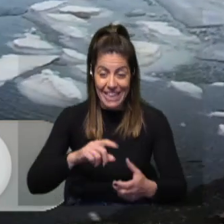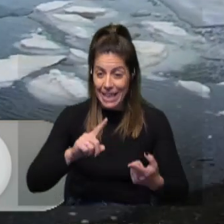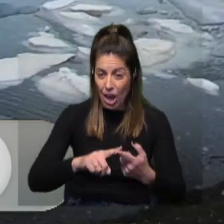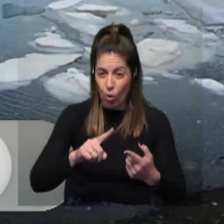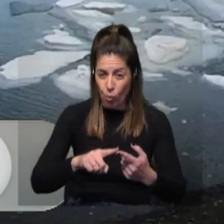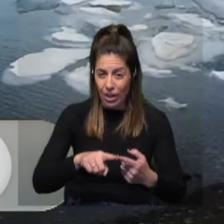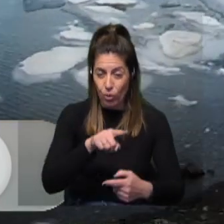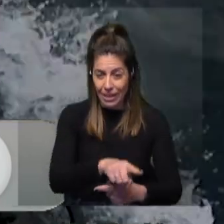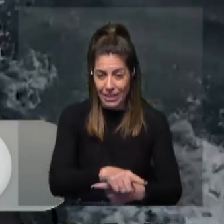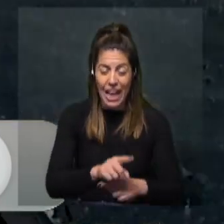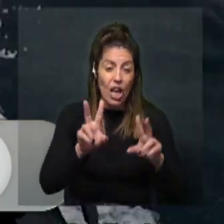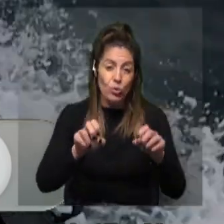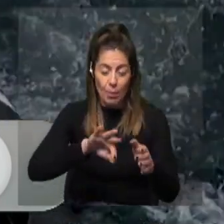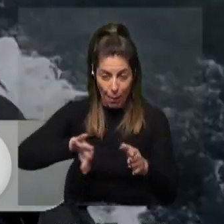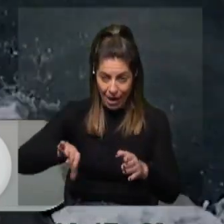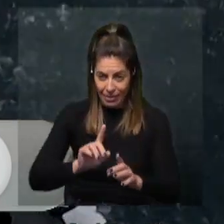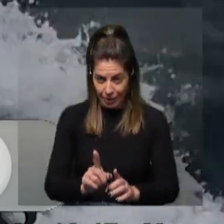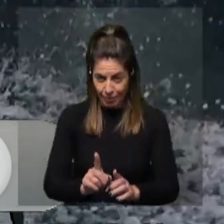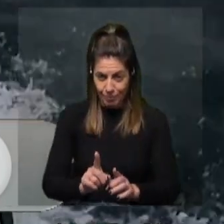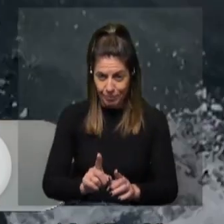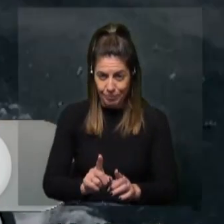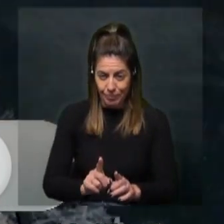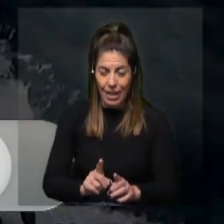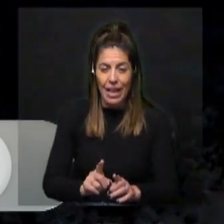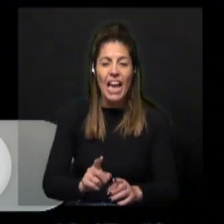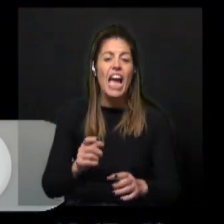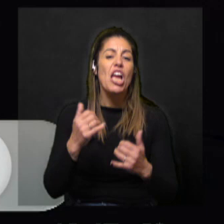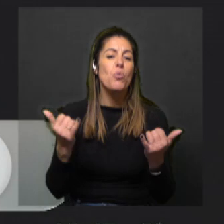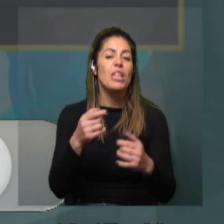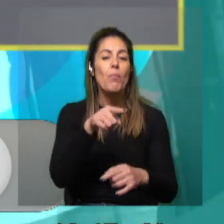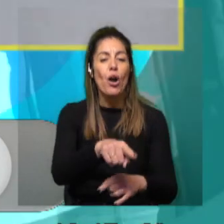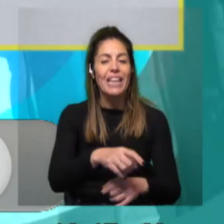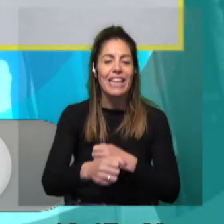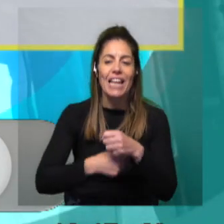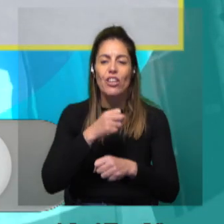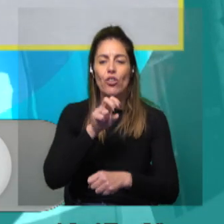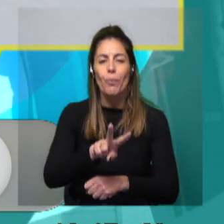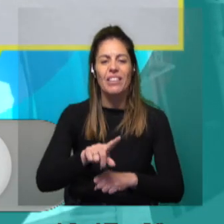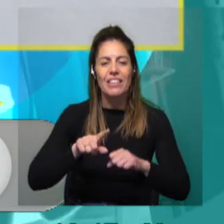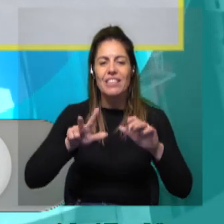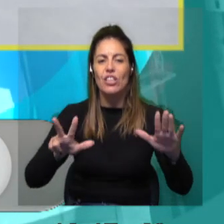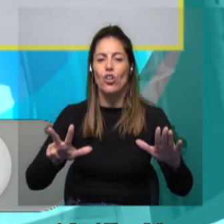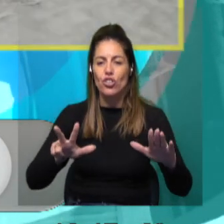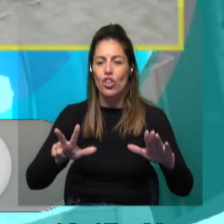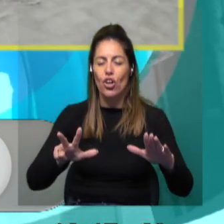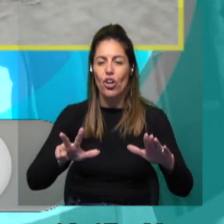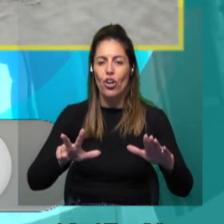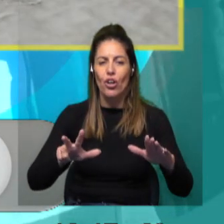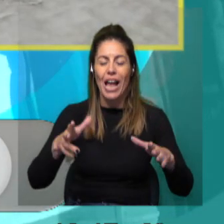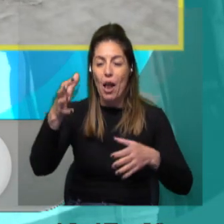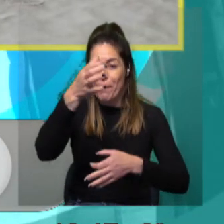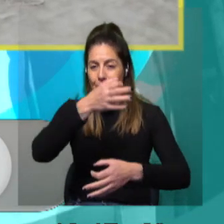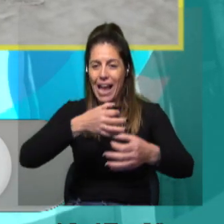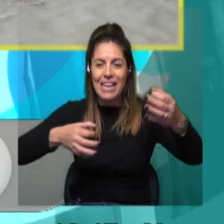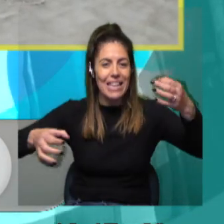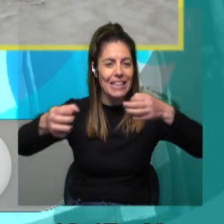que tiene, es un tema aparte, ¿no? En un tiempo ahí, en el 2018, el planetario renueva